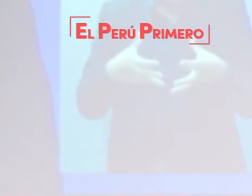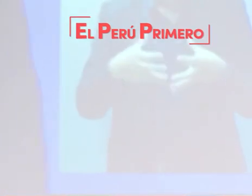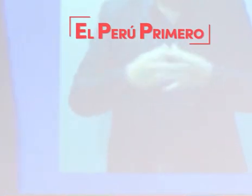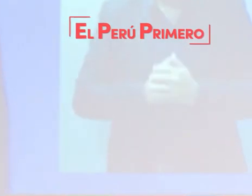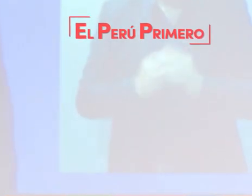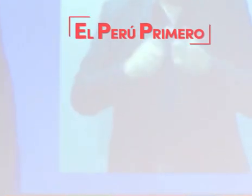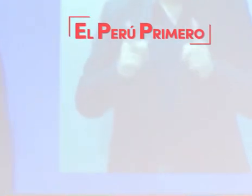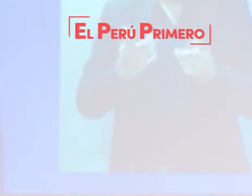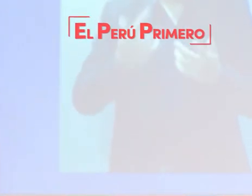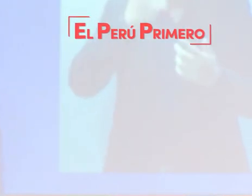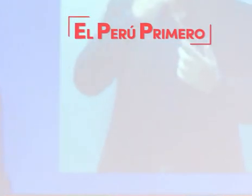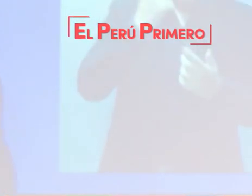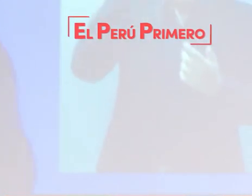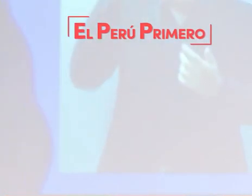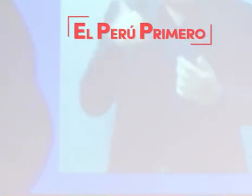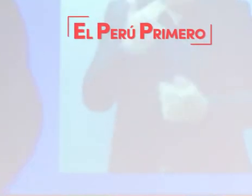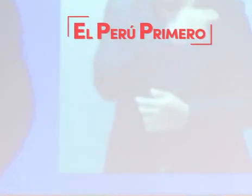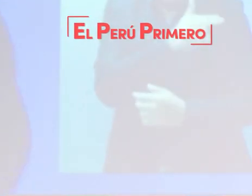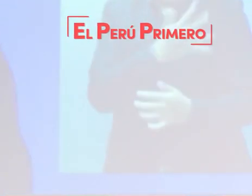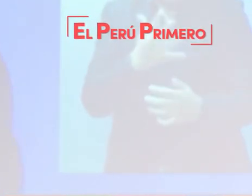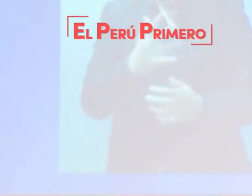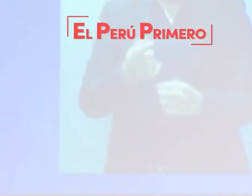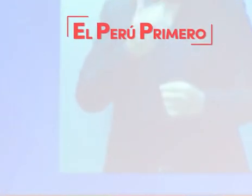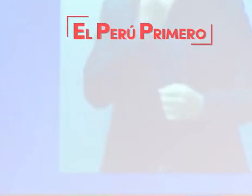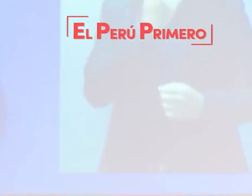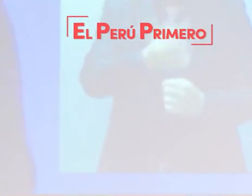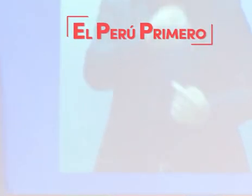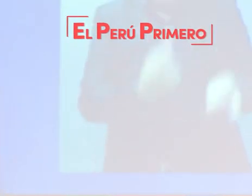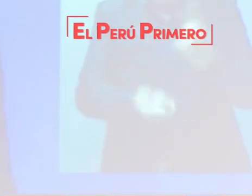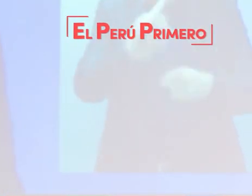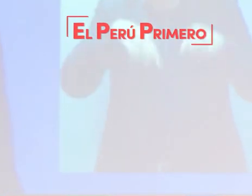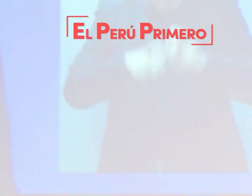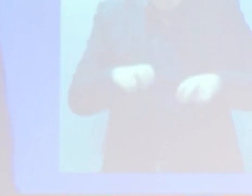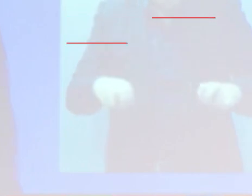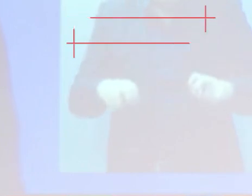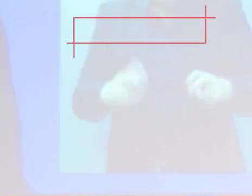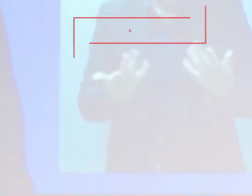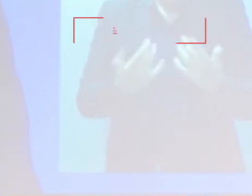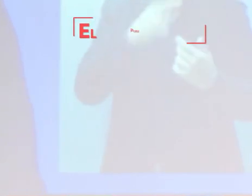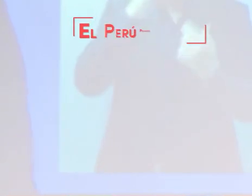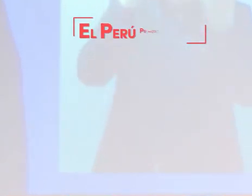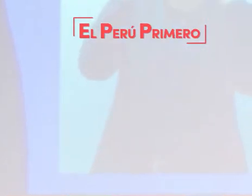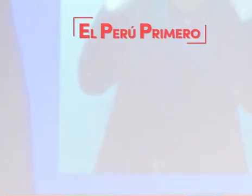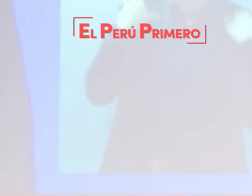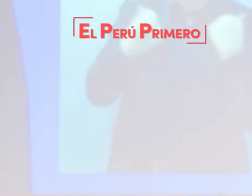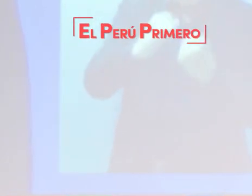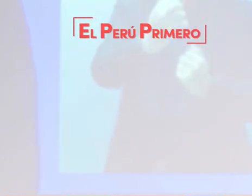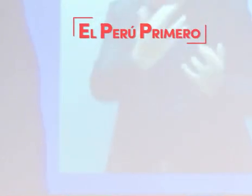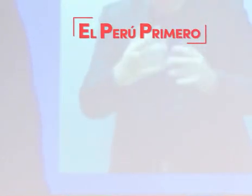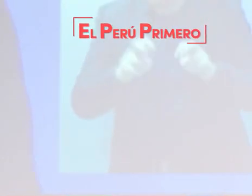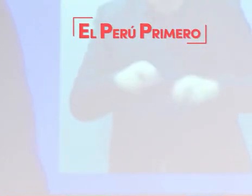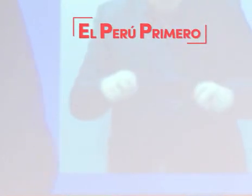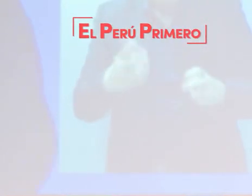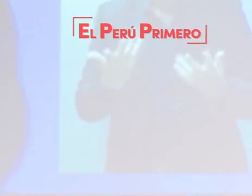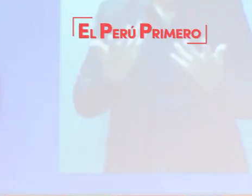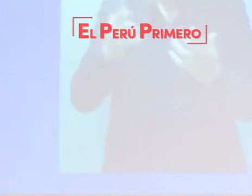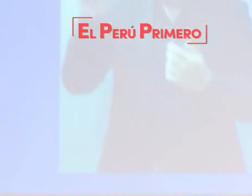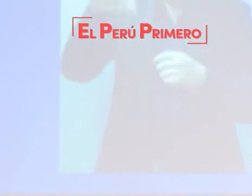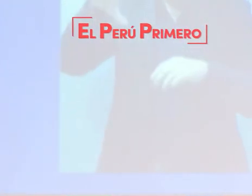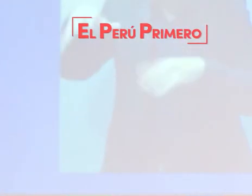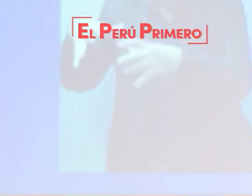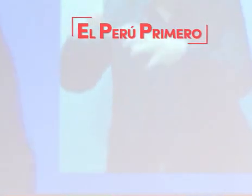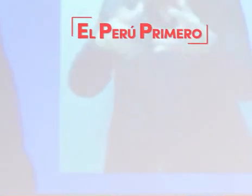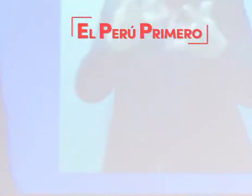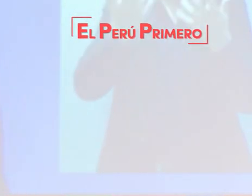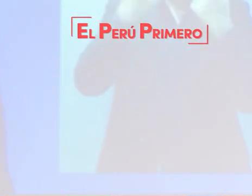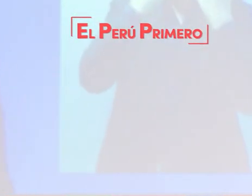civil. Aquí vemos las organizaciones de mujeres, vemos a los pueblos originarios, vemos a las